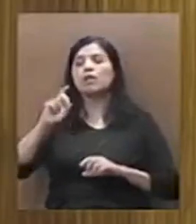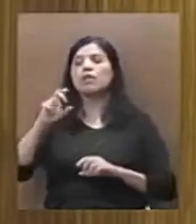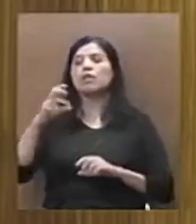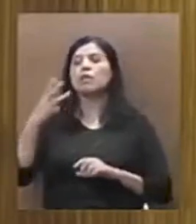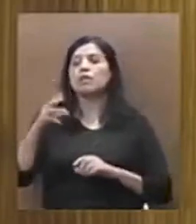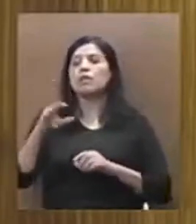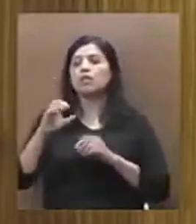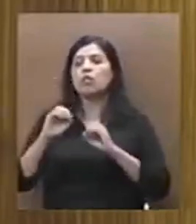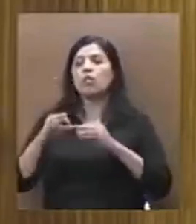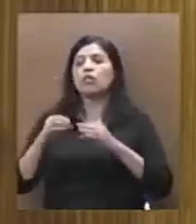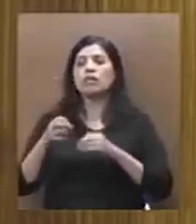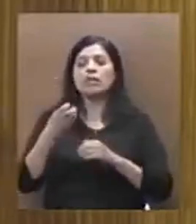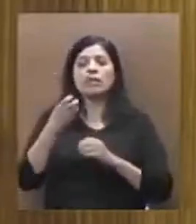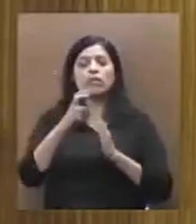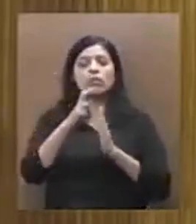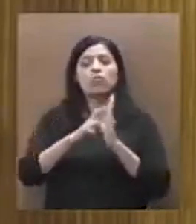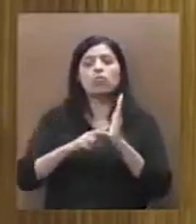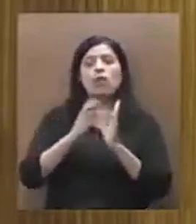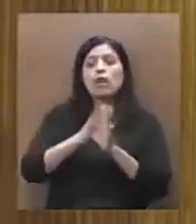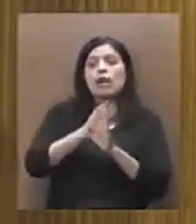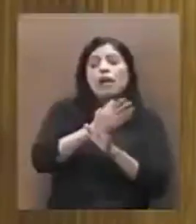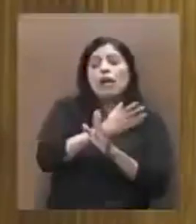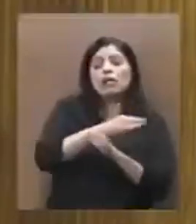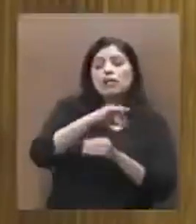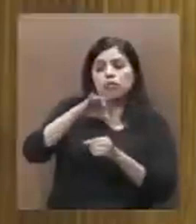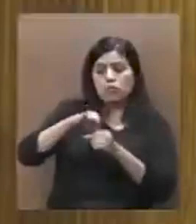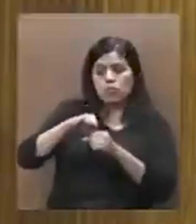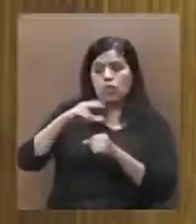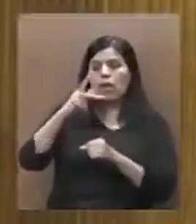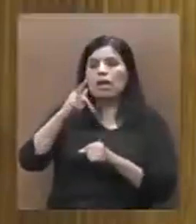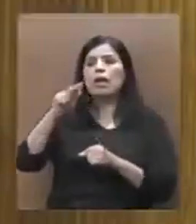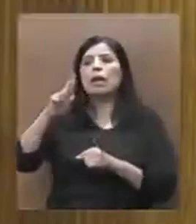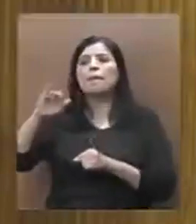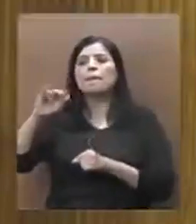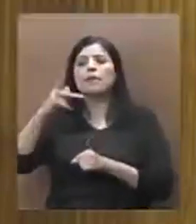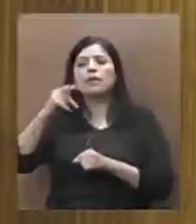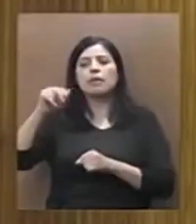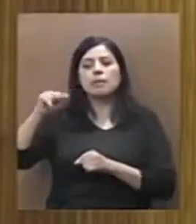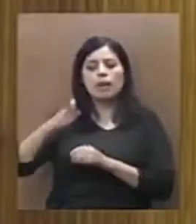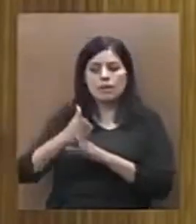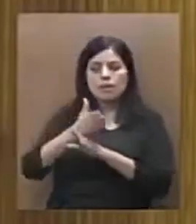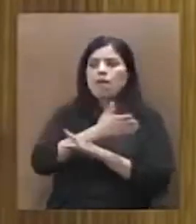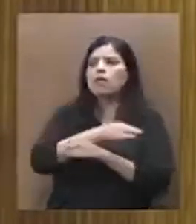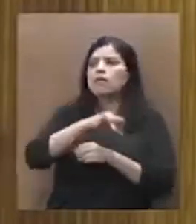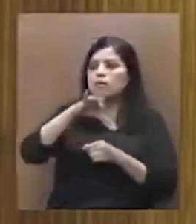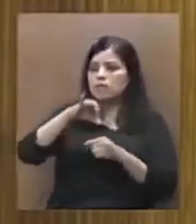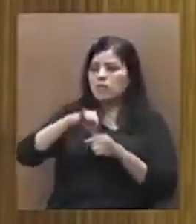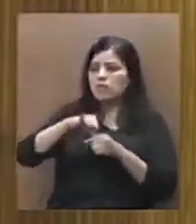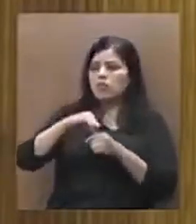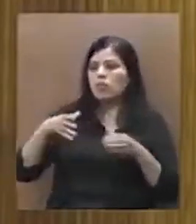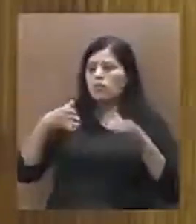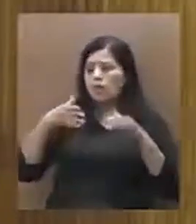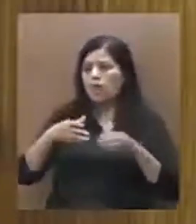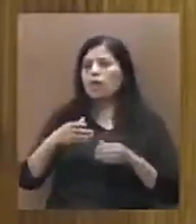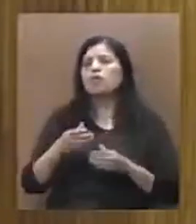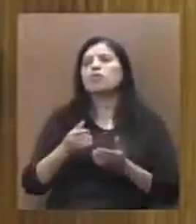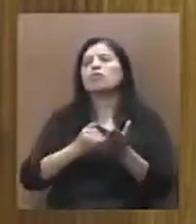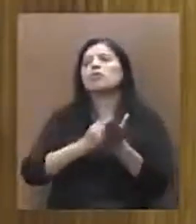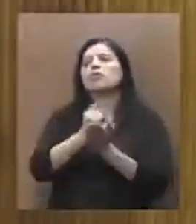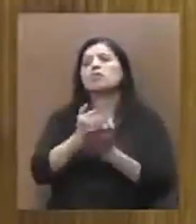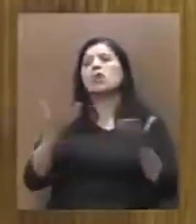reforma es un alcance una reforma previa que fue votada por el pri pan PRD en su momento donde se determinó que